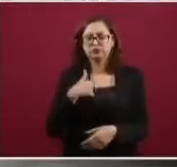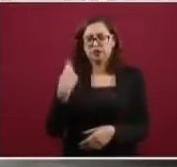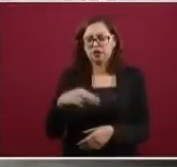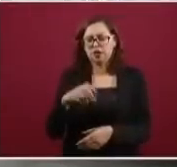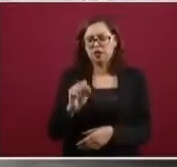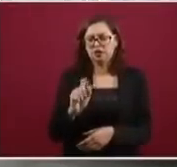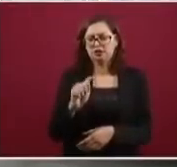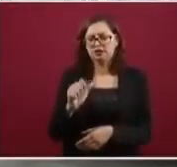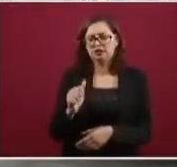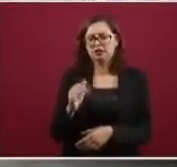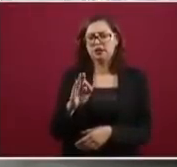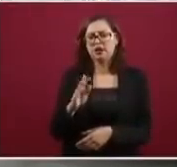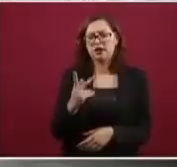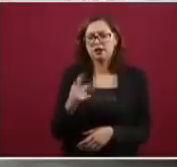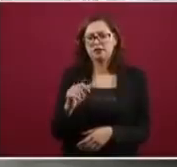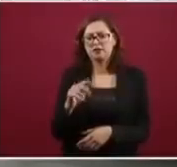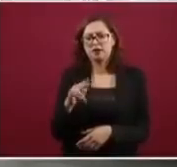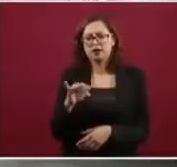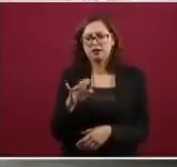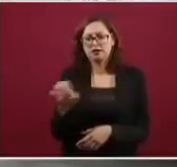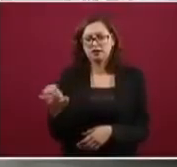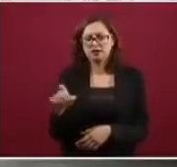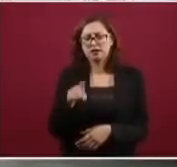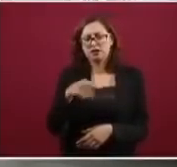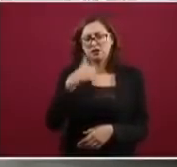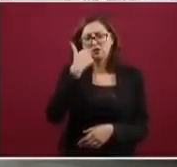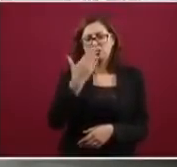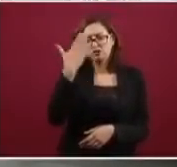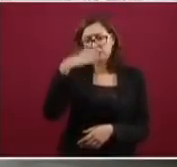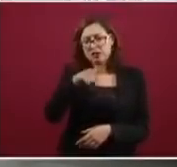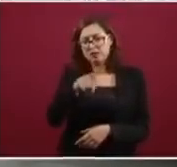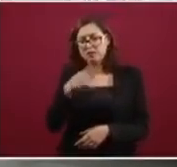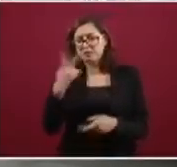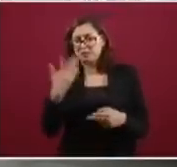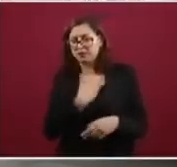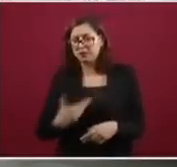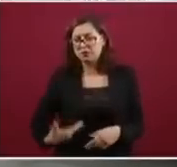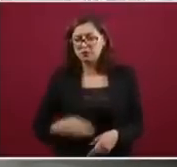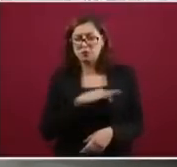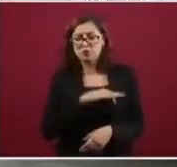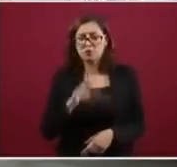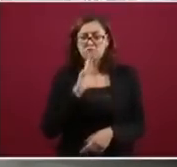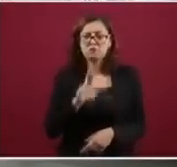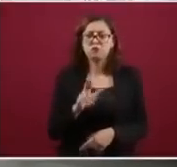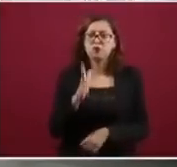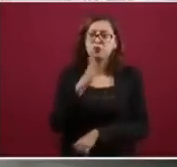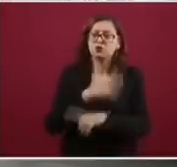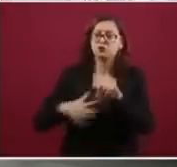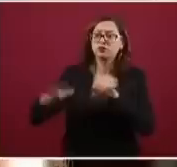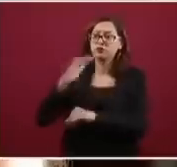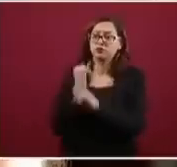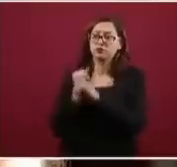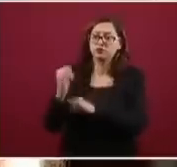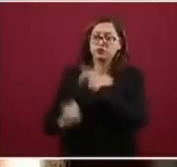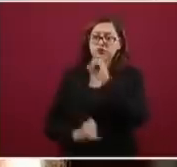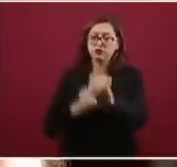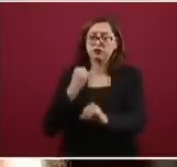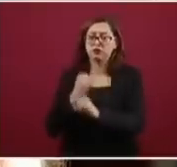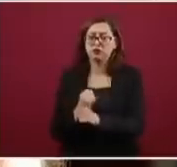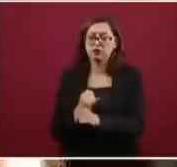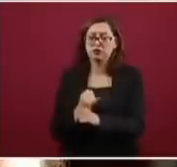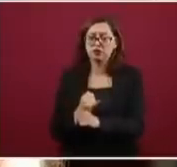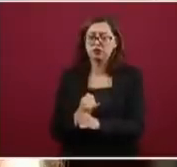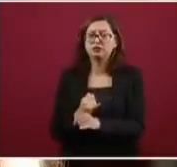40 saber si me puede responder el presidente ante este contexto internacional cuál es el factor que será